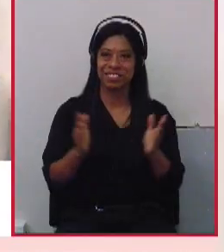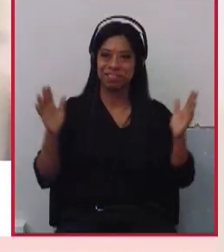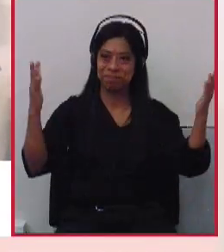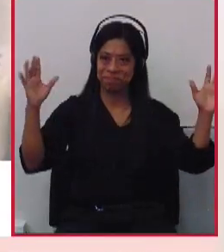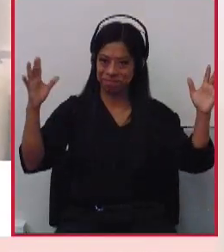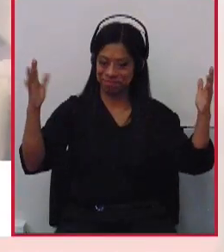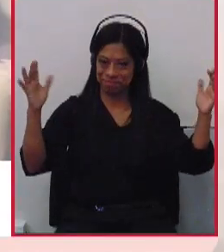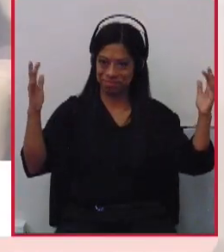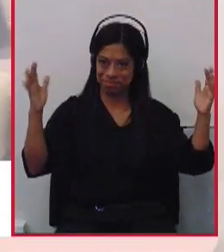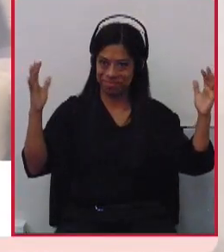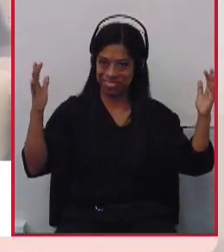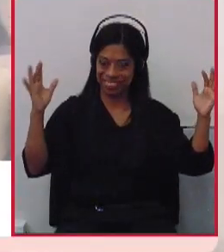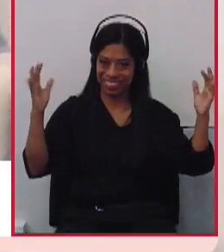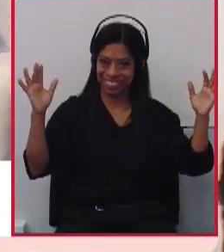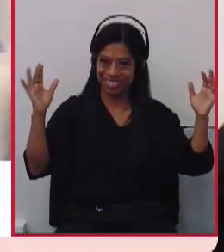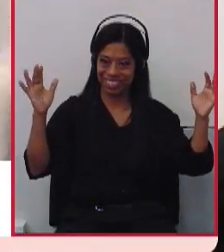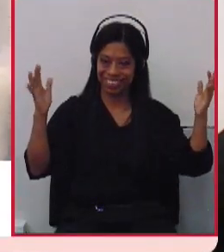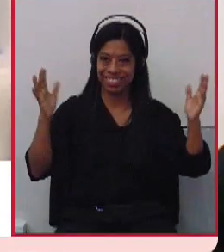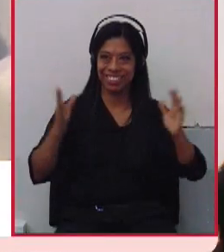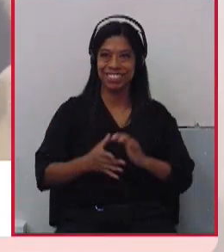Sí.